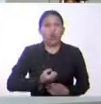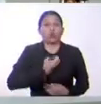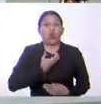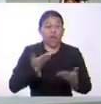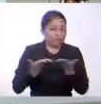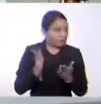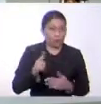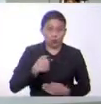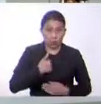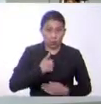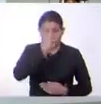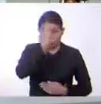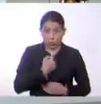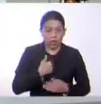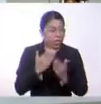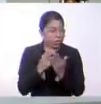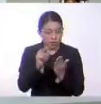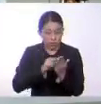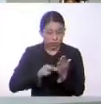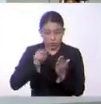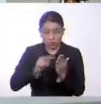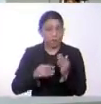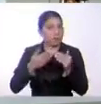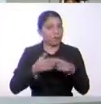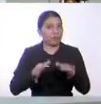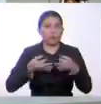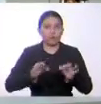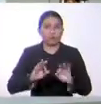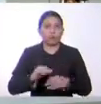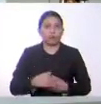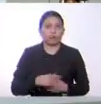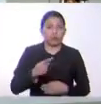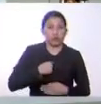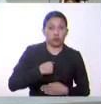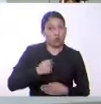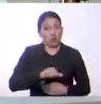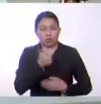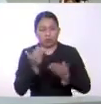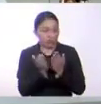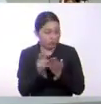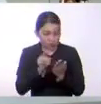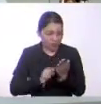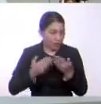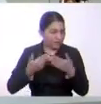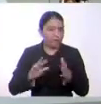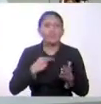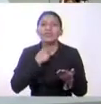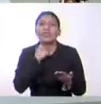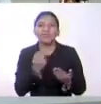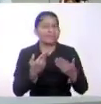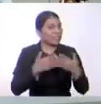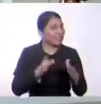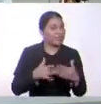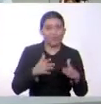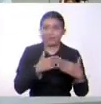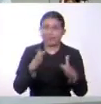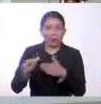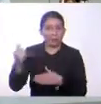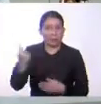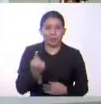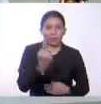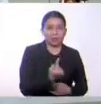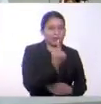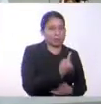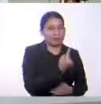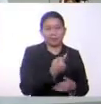sino que Cecilia lo puede interpretar de una forma, Francisco lo puede interpretar de otra forma. Esto va a variar del contexto,